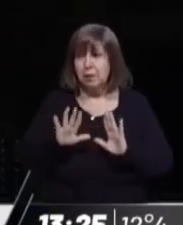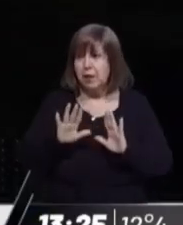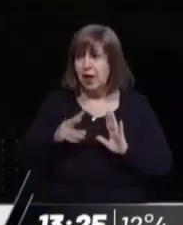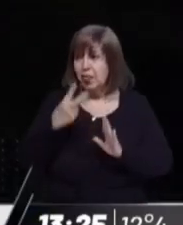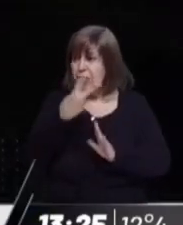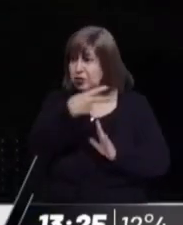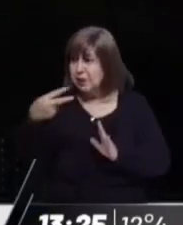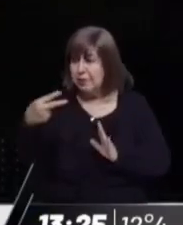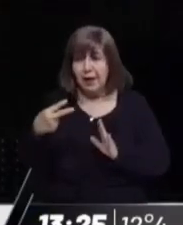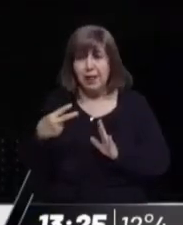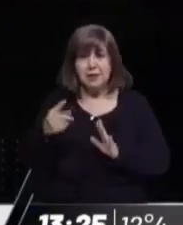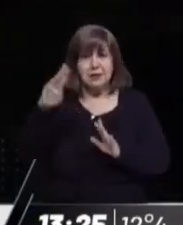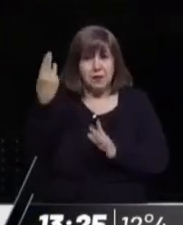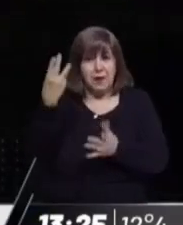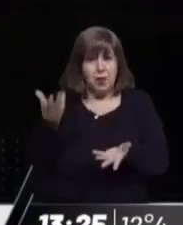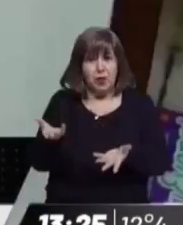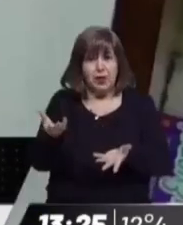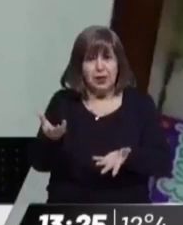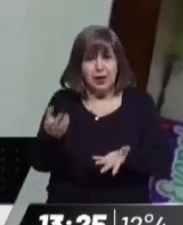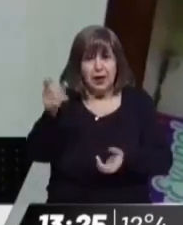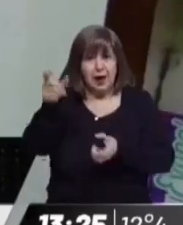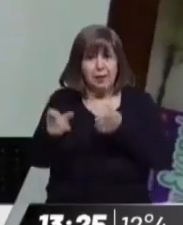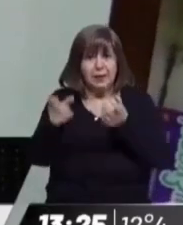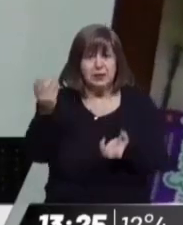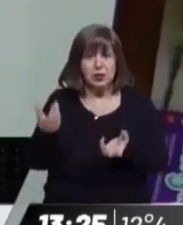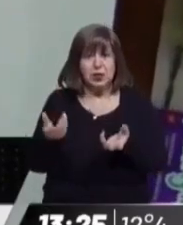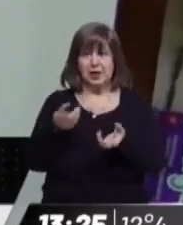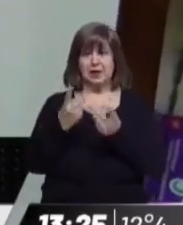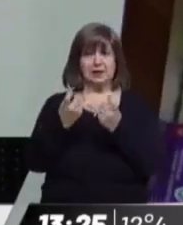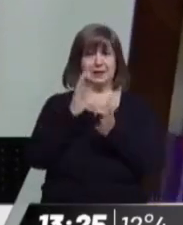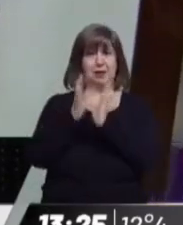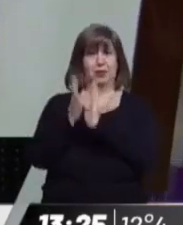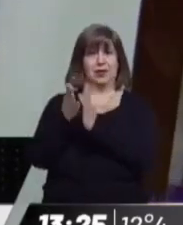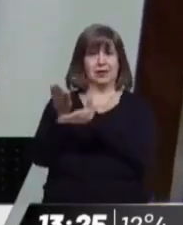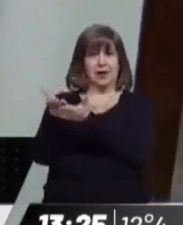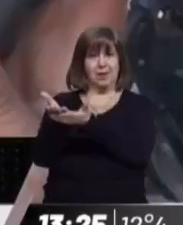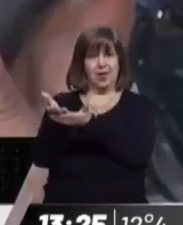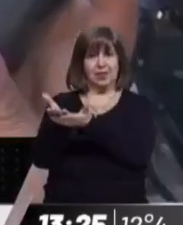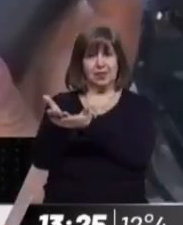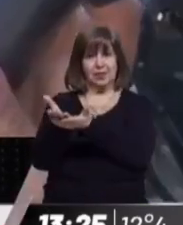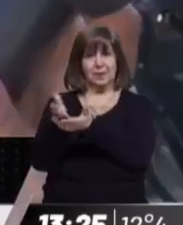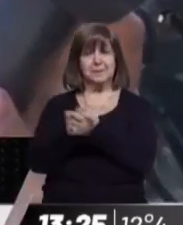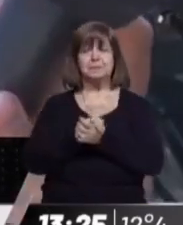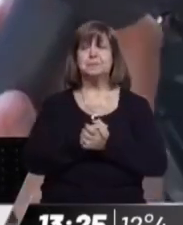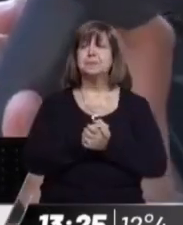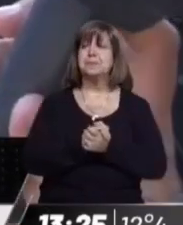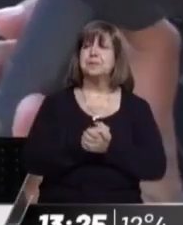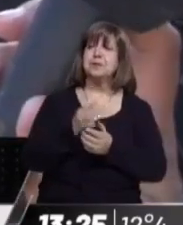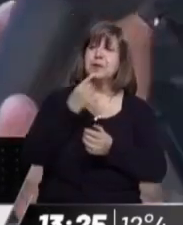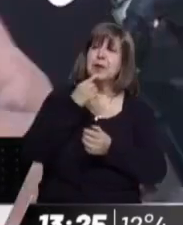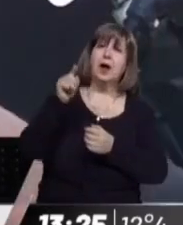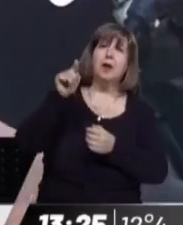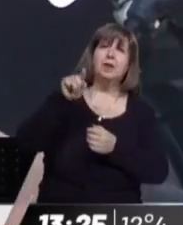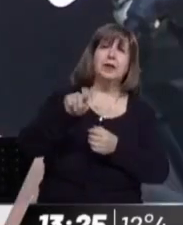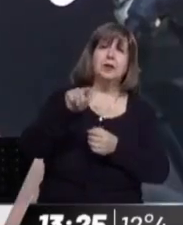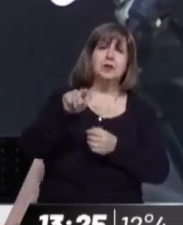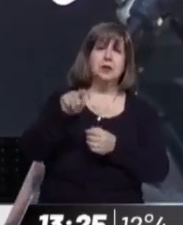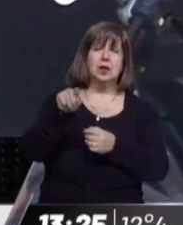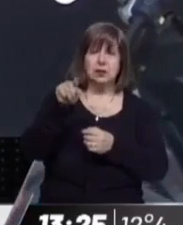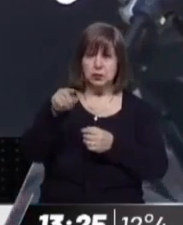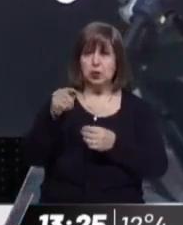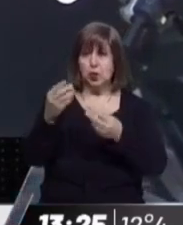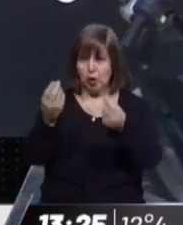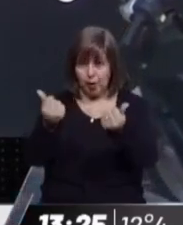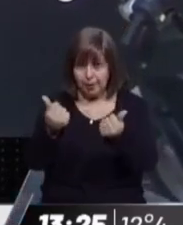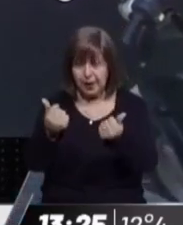dos semanas para para hacer el tratamiento de ellos se compran medicamentos o hay algunos que se dejan de comprar